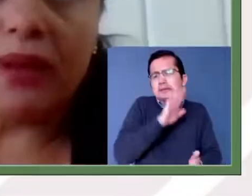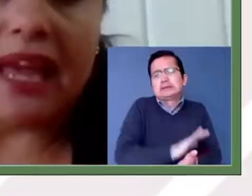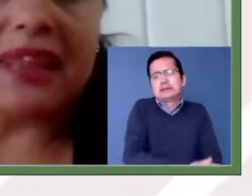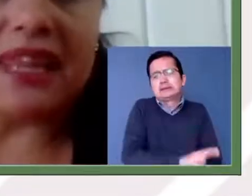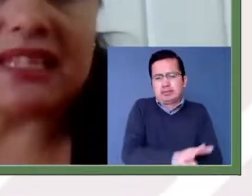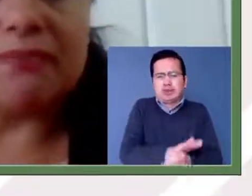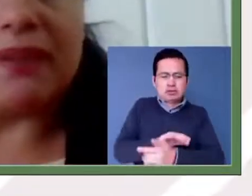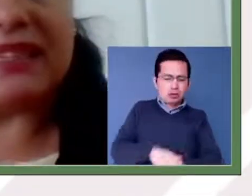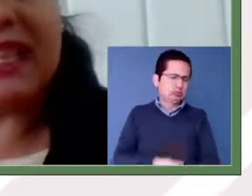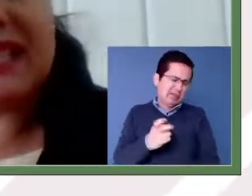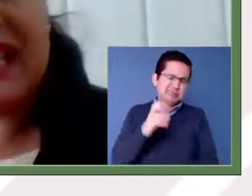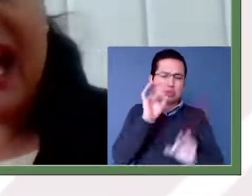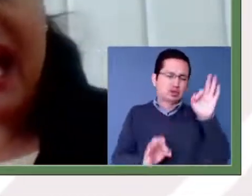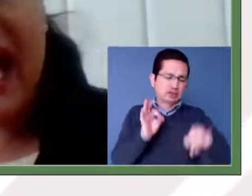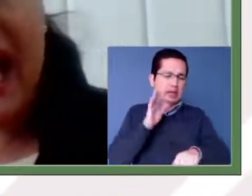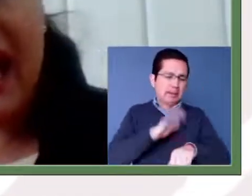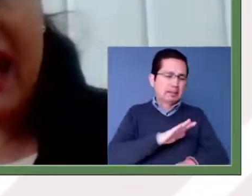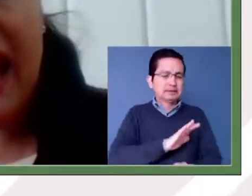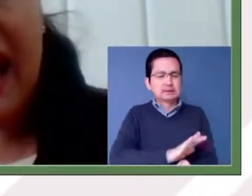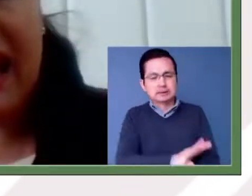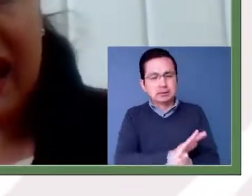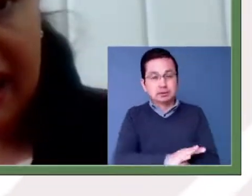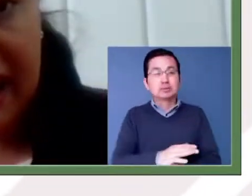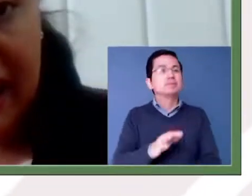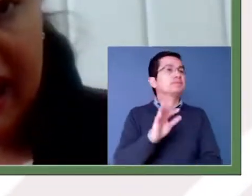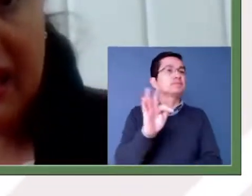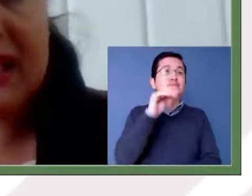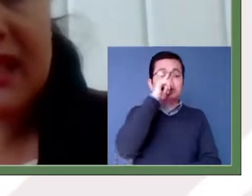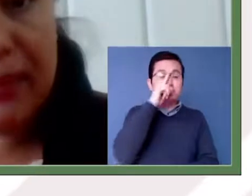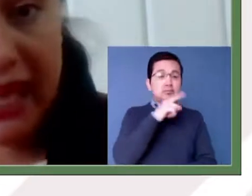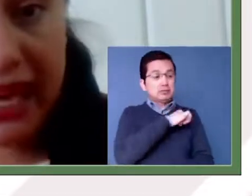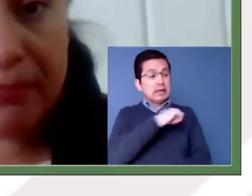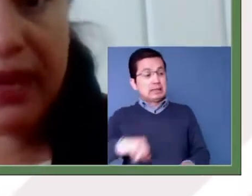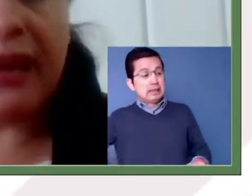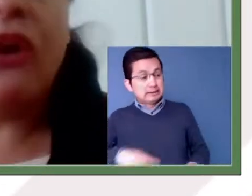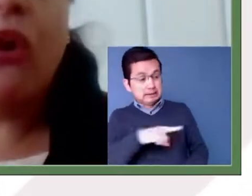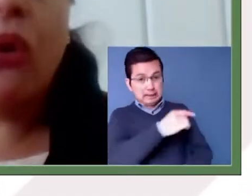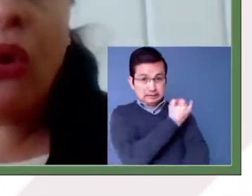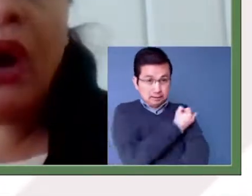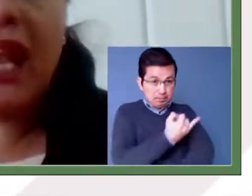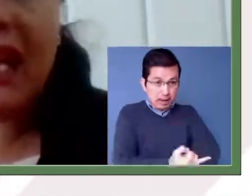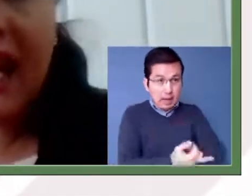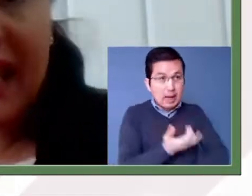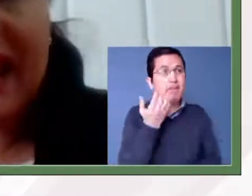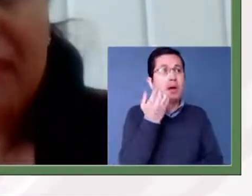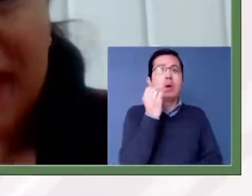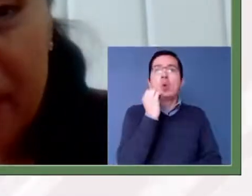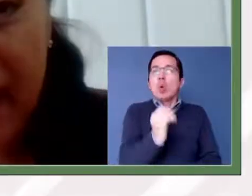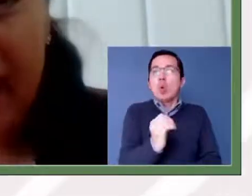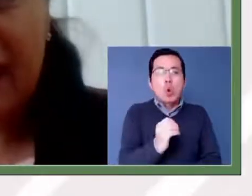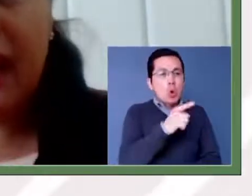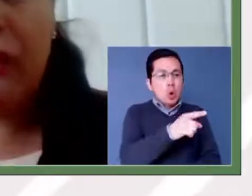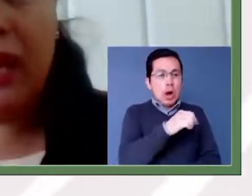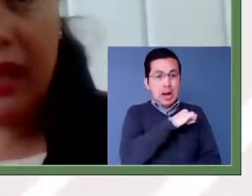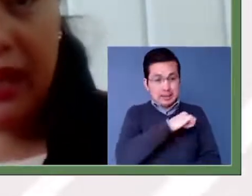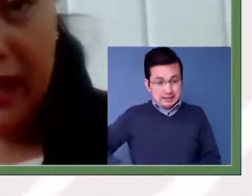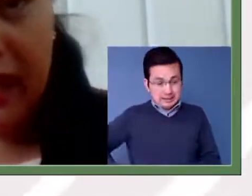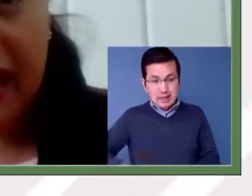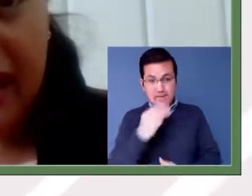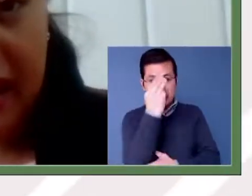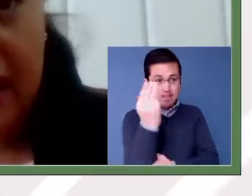una probabilidad de si pertenecía a la alcaldía de Iztapalapa o a la alcaldía de Milpa Alta o